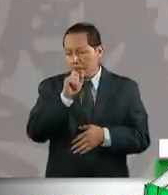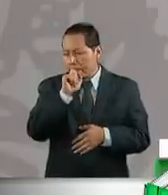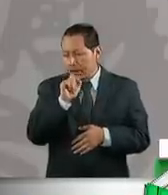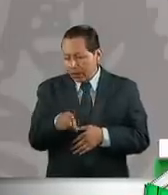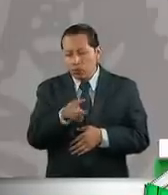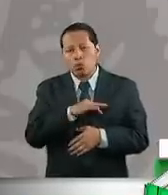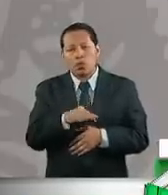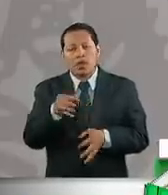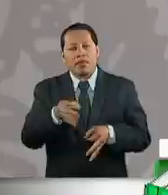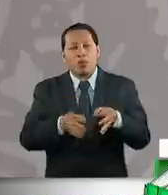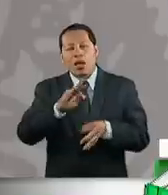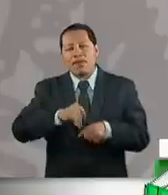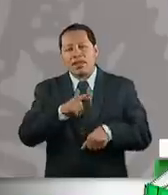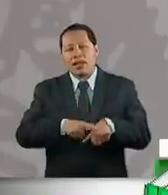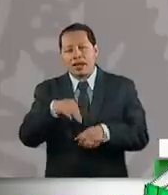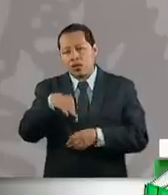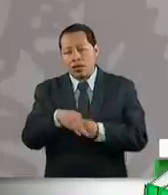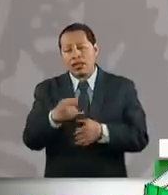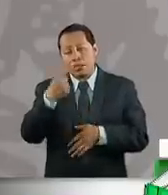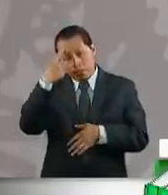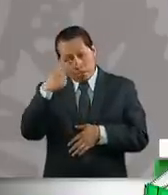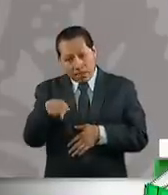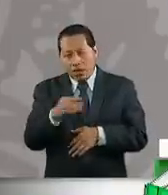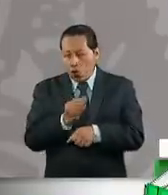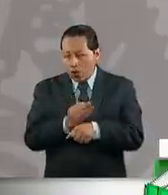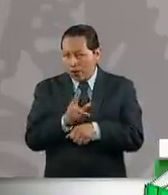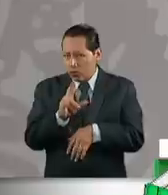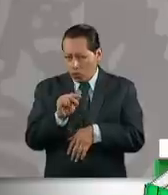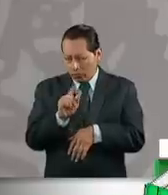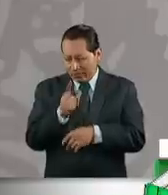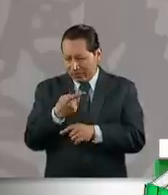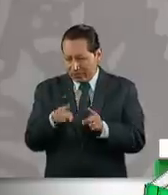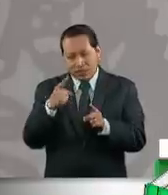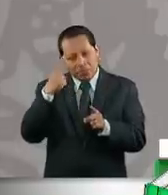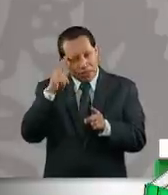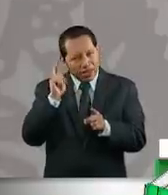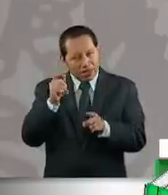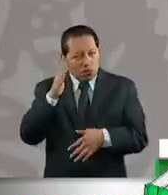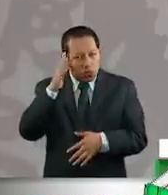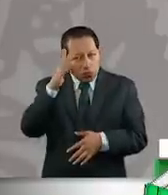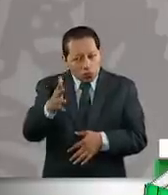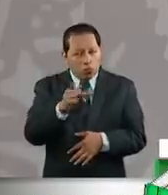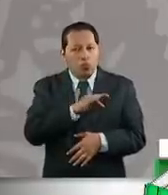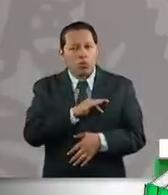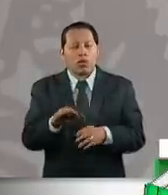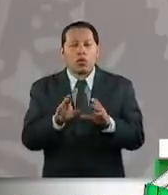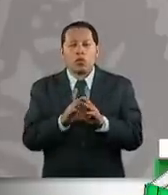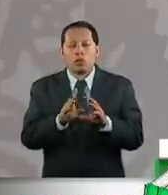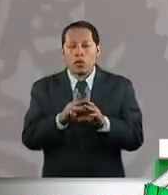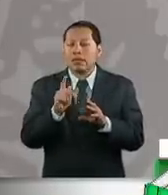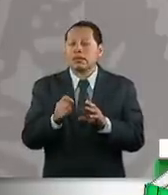tiene el Tribunal Federal Electoral y para evitar, no ahora para nosotros, sino en el futuro, mantener